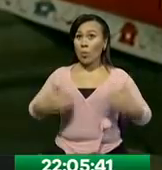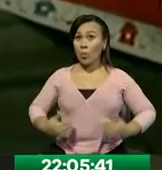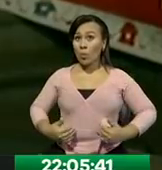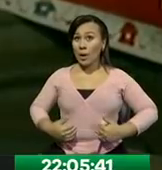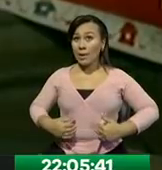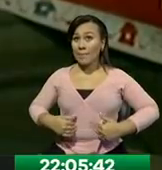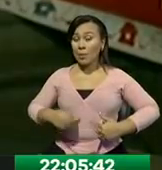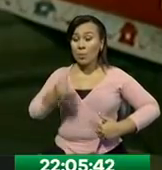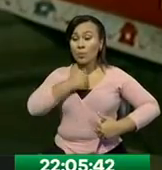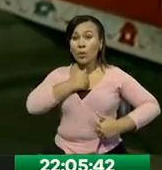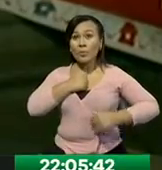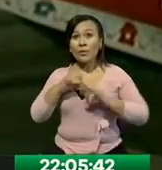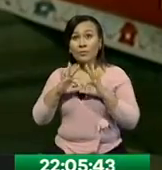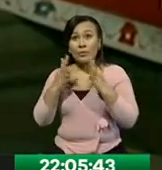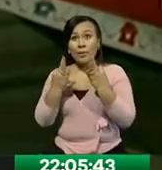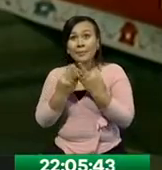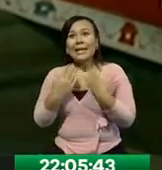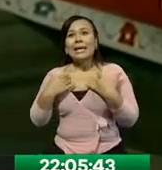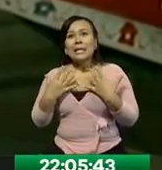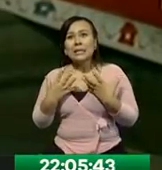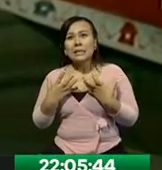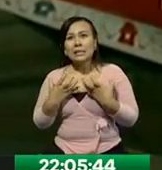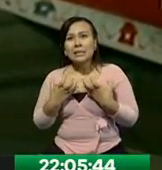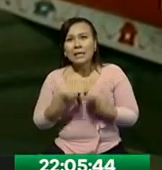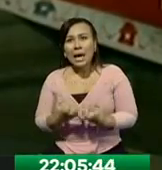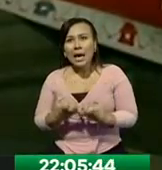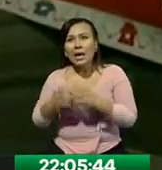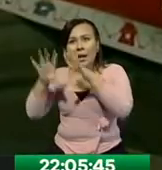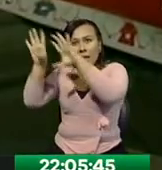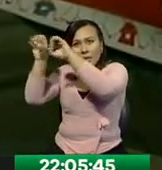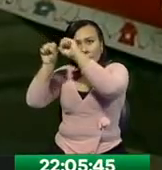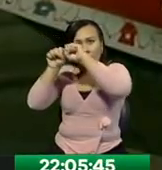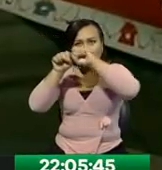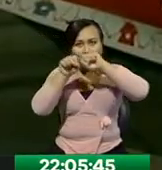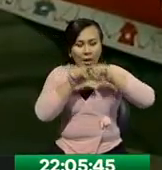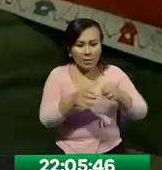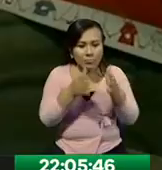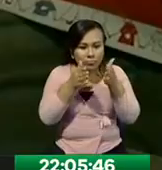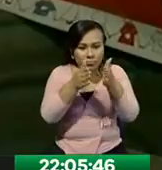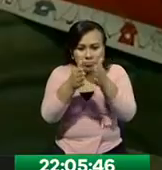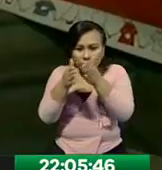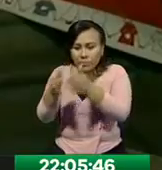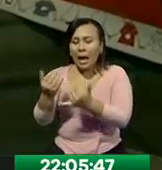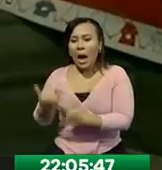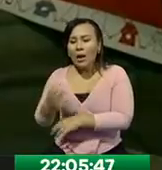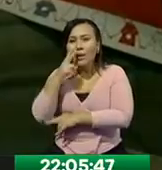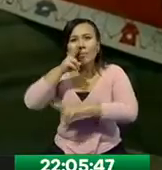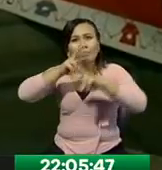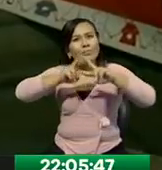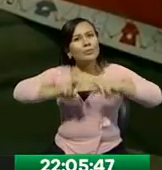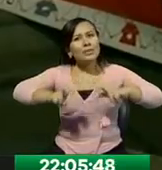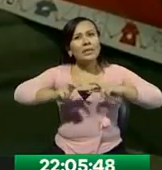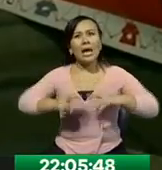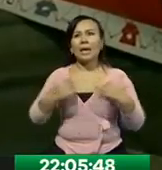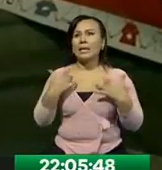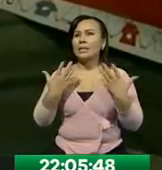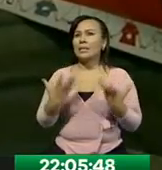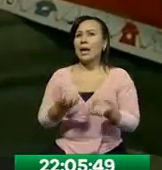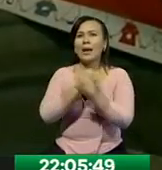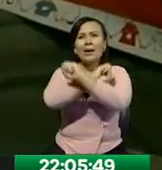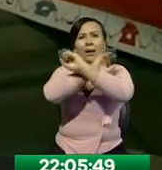a sus seres queridos hasta ahí no llega el final de este trágico episodio que ellos están viviendo ellos solicitan que se establezcan